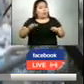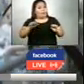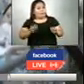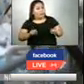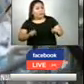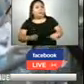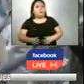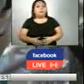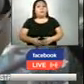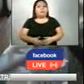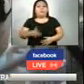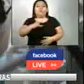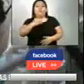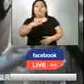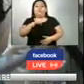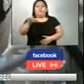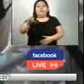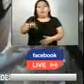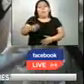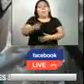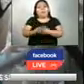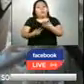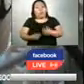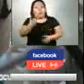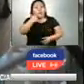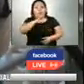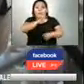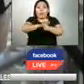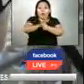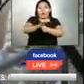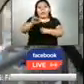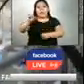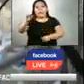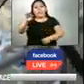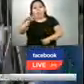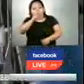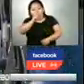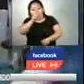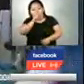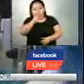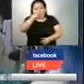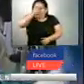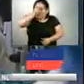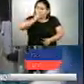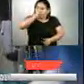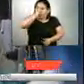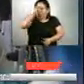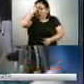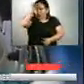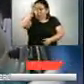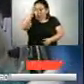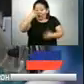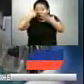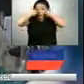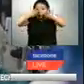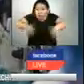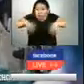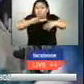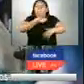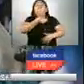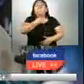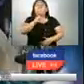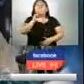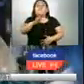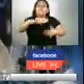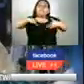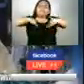Los síntomas más comunes de la coinfección de COVID e influenza son similares a los de un resfriado fuerte e incluyen dolor de cabeza, fiebre, dolor de garganta,